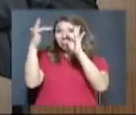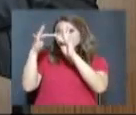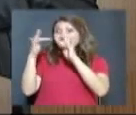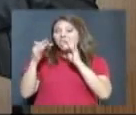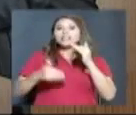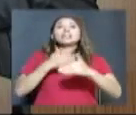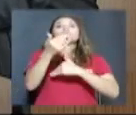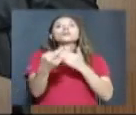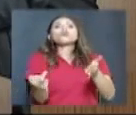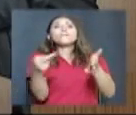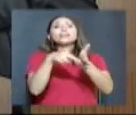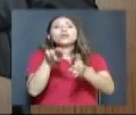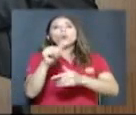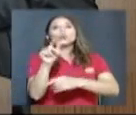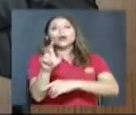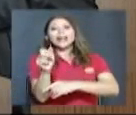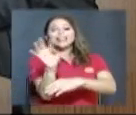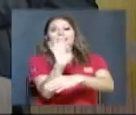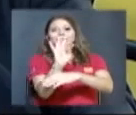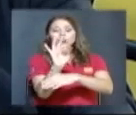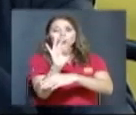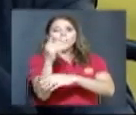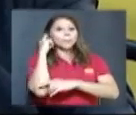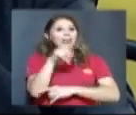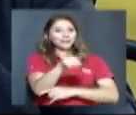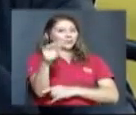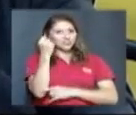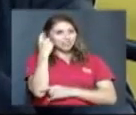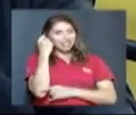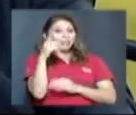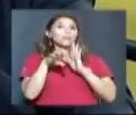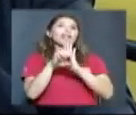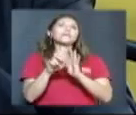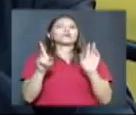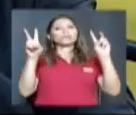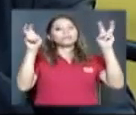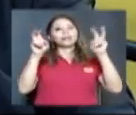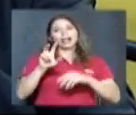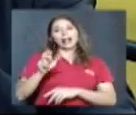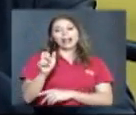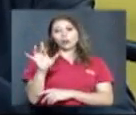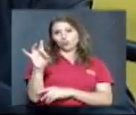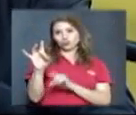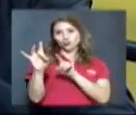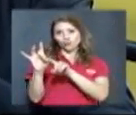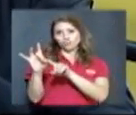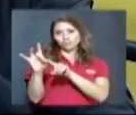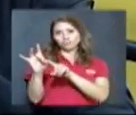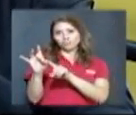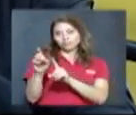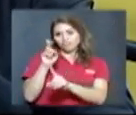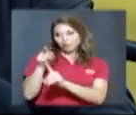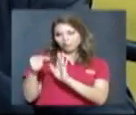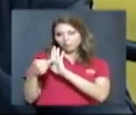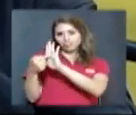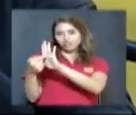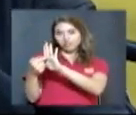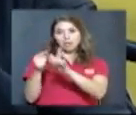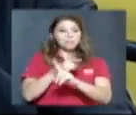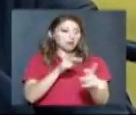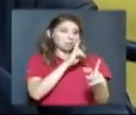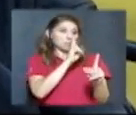interprete de que entonces, si hay un canal que transmite, digamos, en este caso el canal 8, va a transmitir por canal 12 también, esté